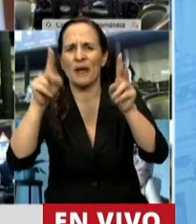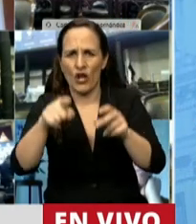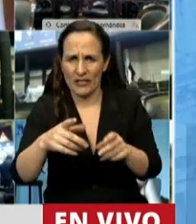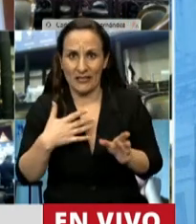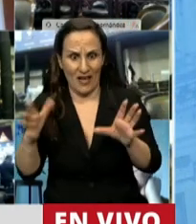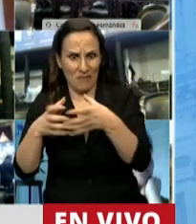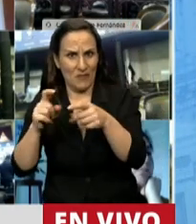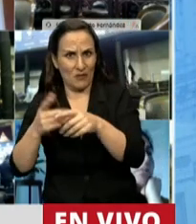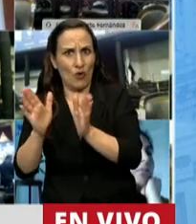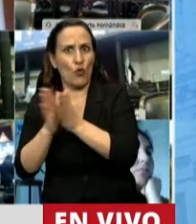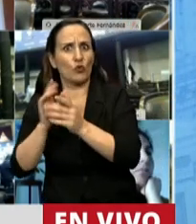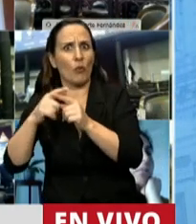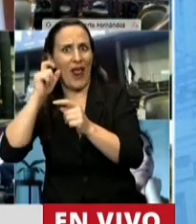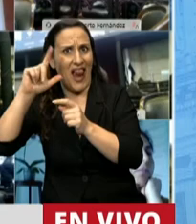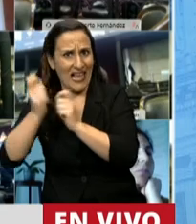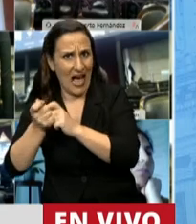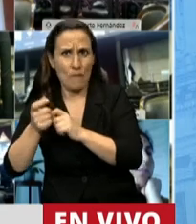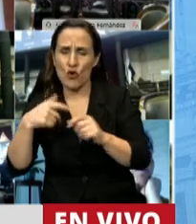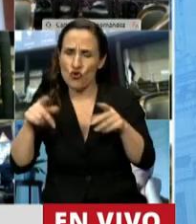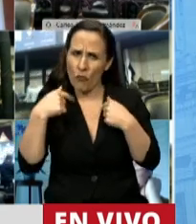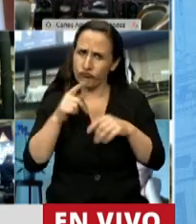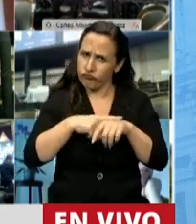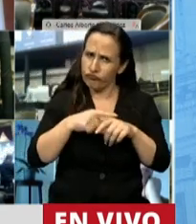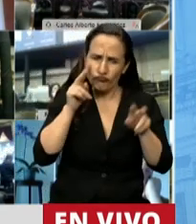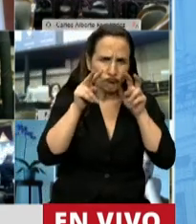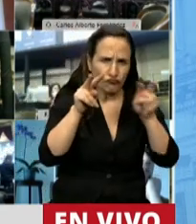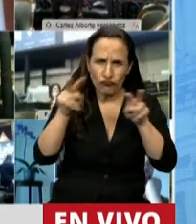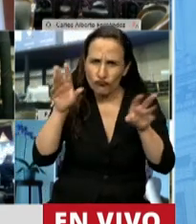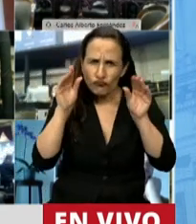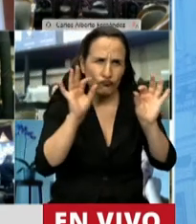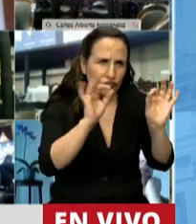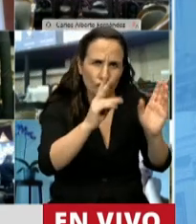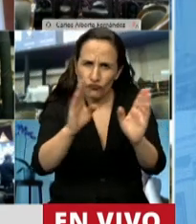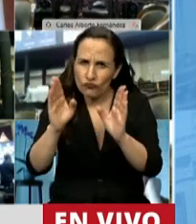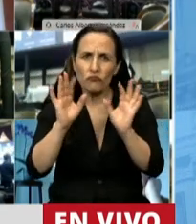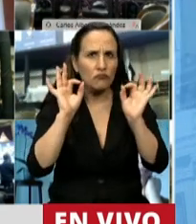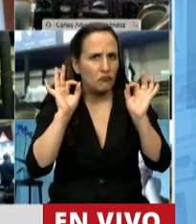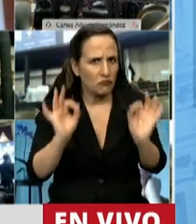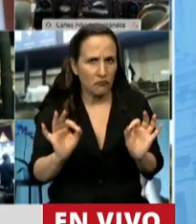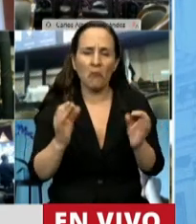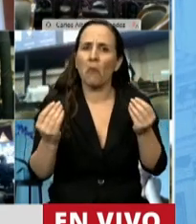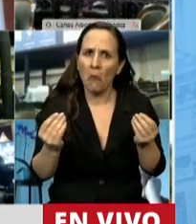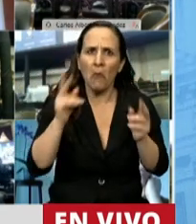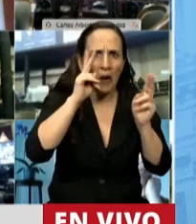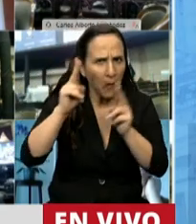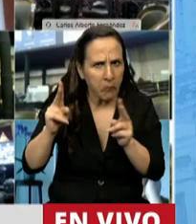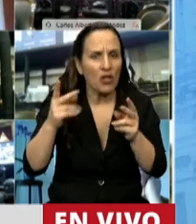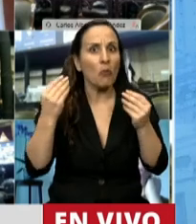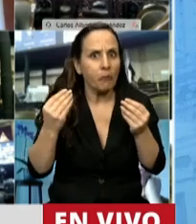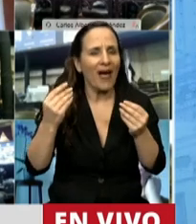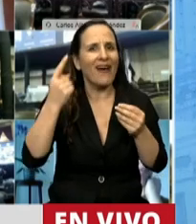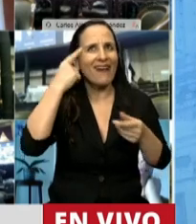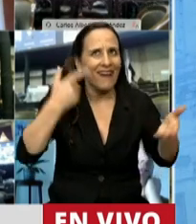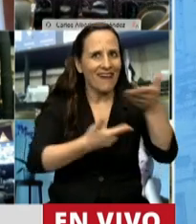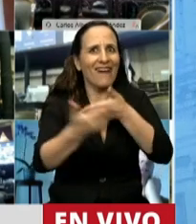por el Cambio, por respeto, pero también para intentar enriquecer el debate, incluso en las diferencias. Lo